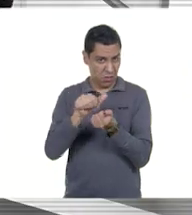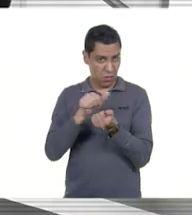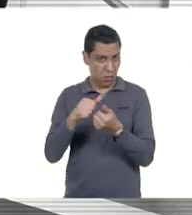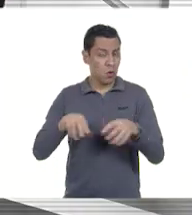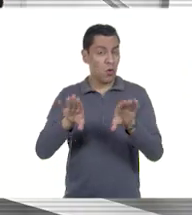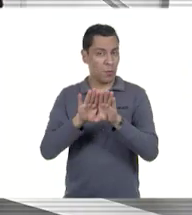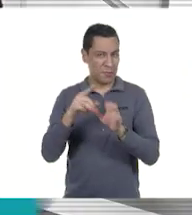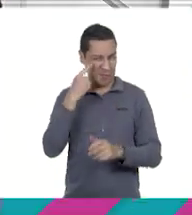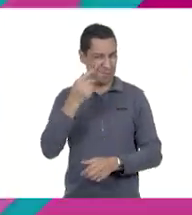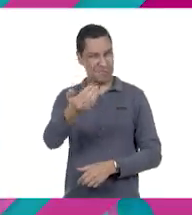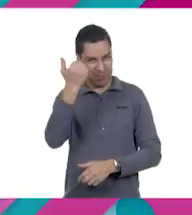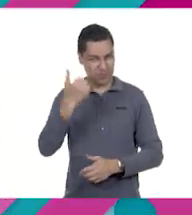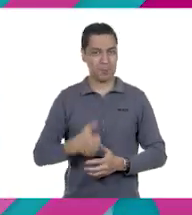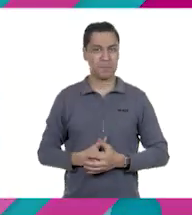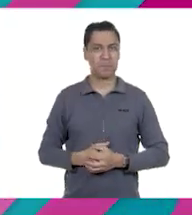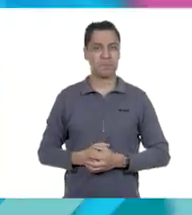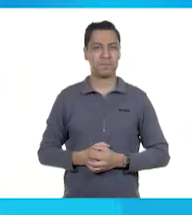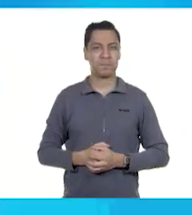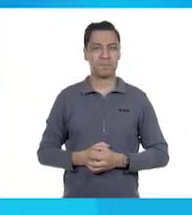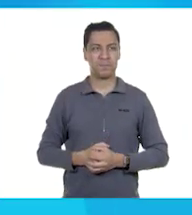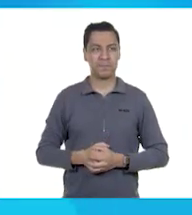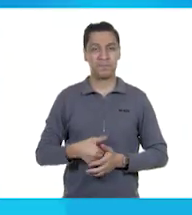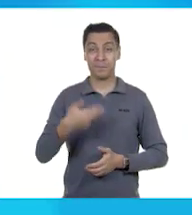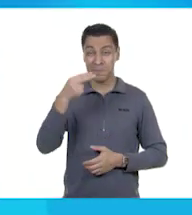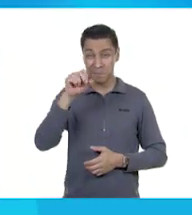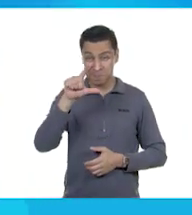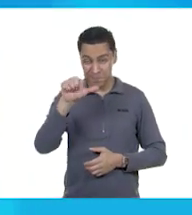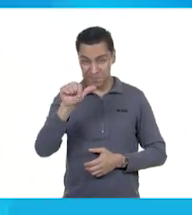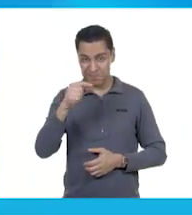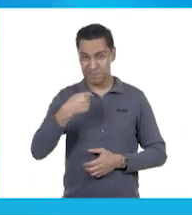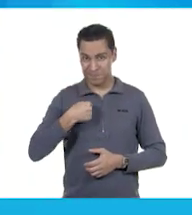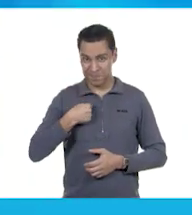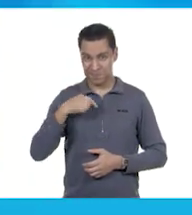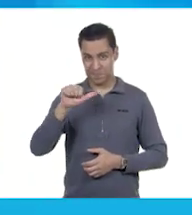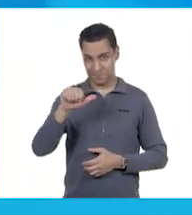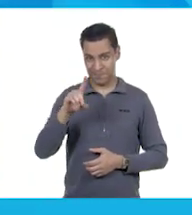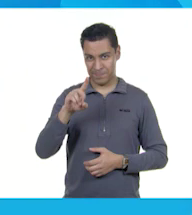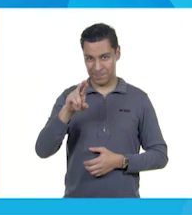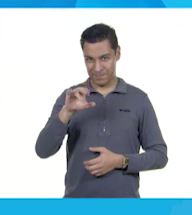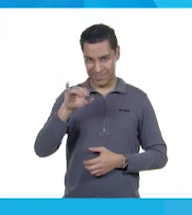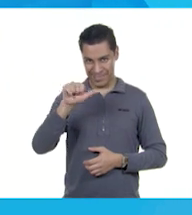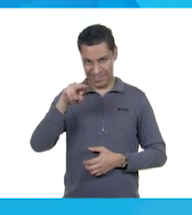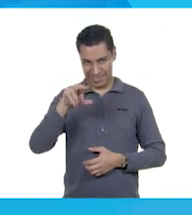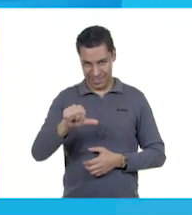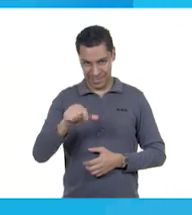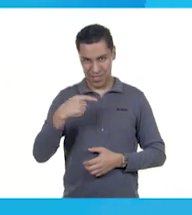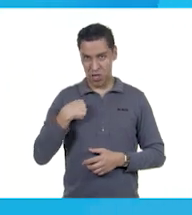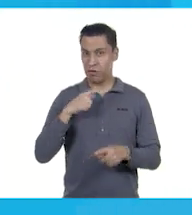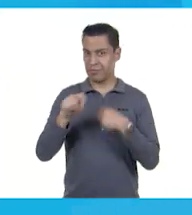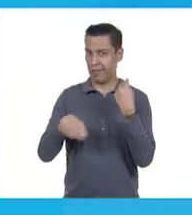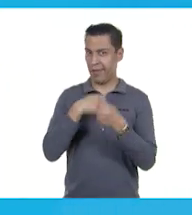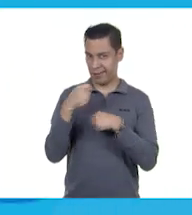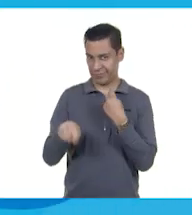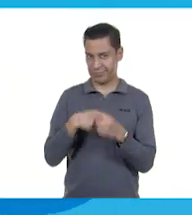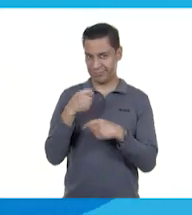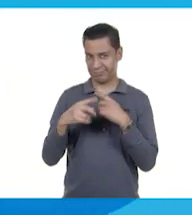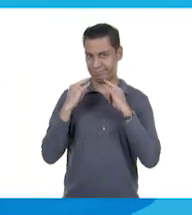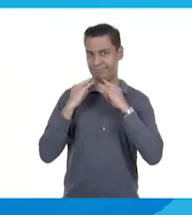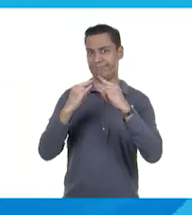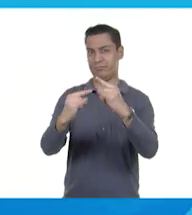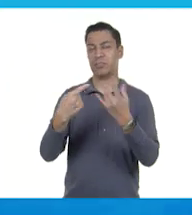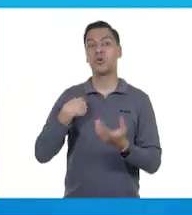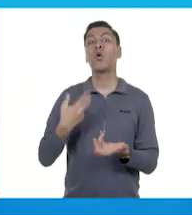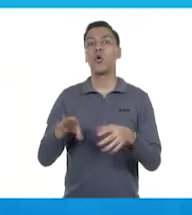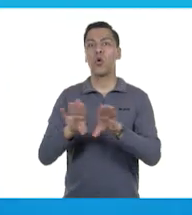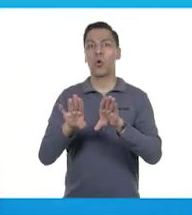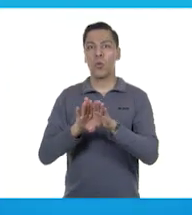a verlo! Hola niñas y niños, yo soy Adriana, vengo de Itianguis y les voy a mostrar la forma correcta de